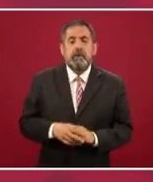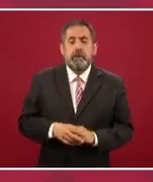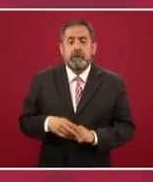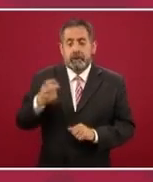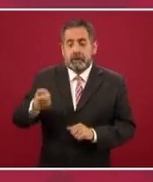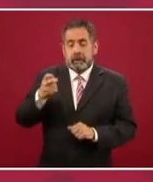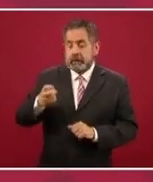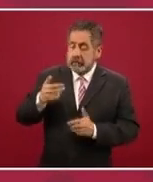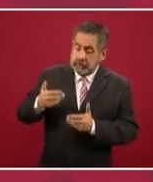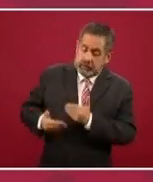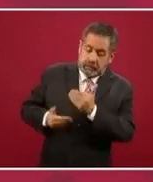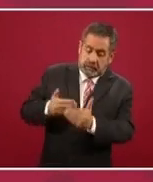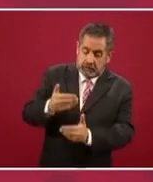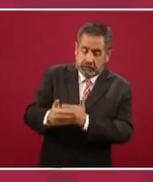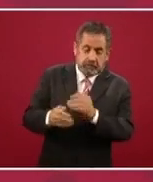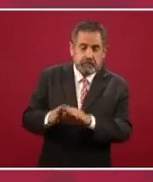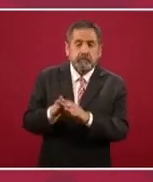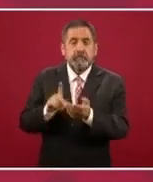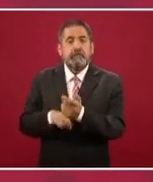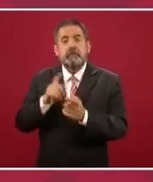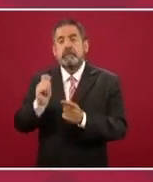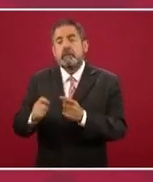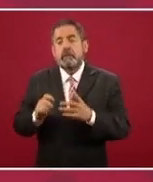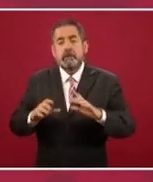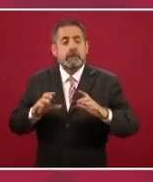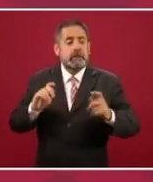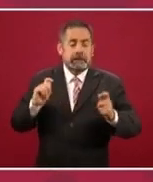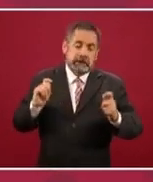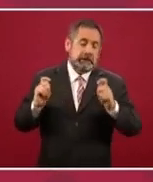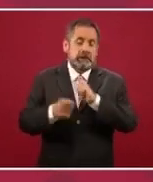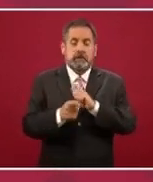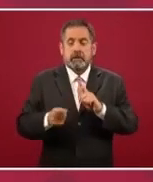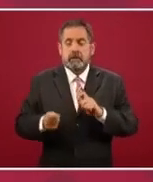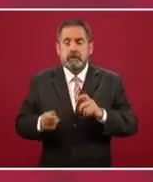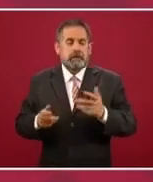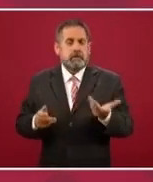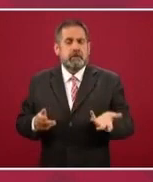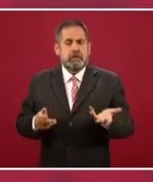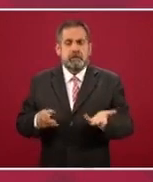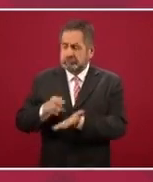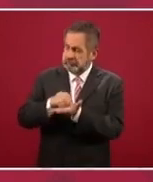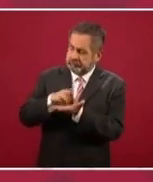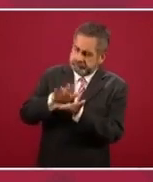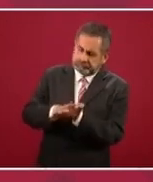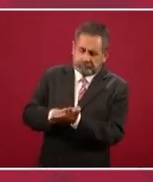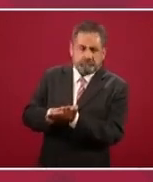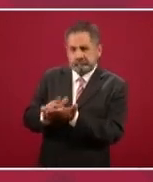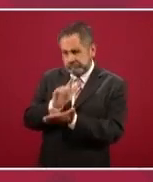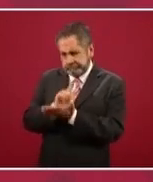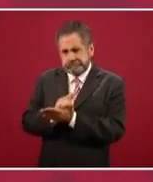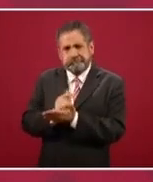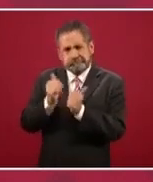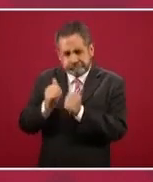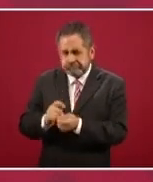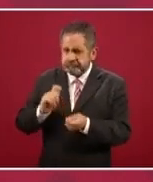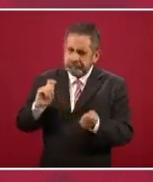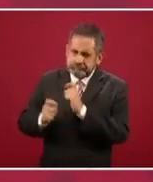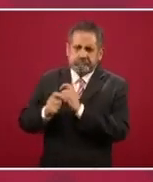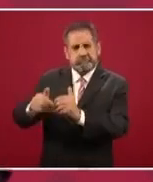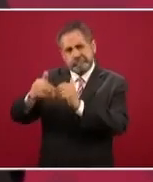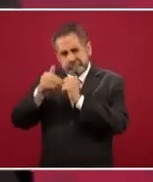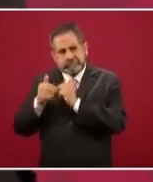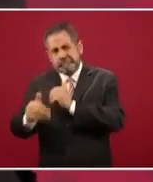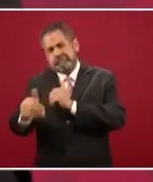este es un avance de la transformación y esto va a quedar ya